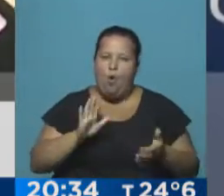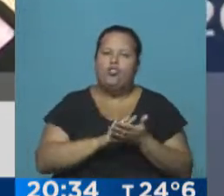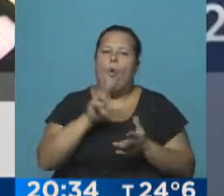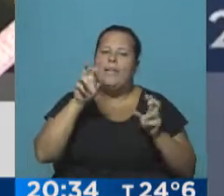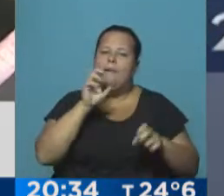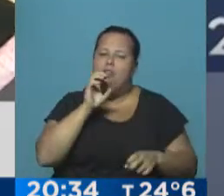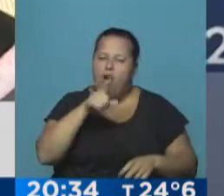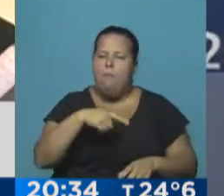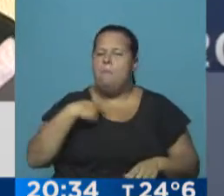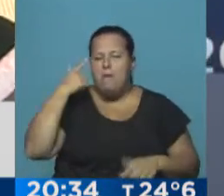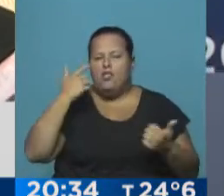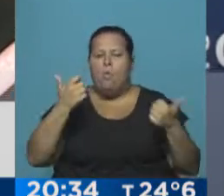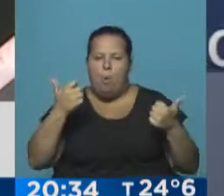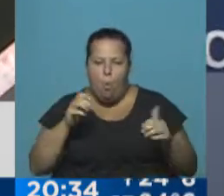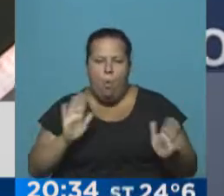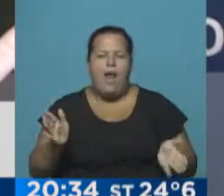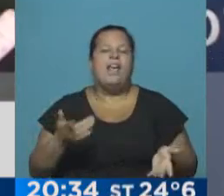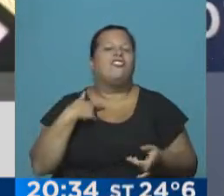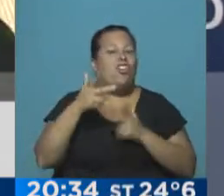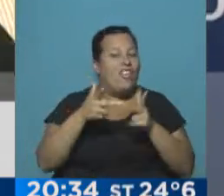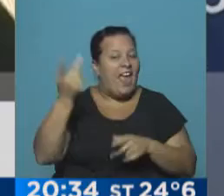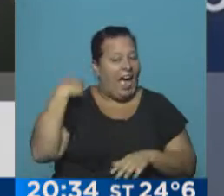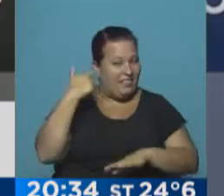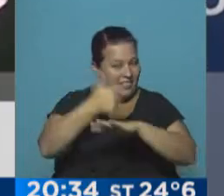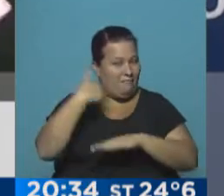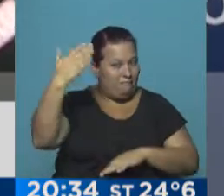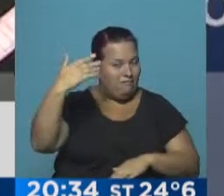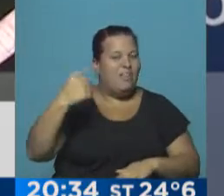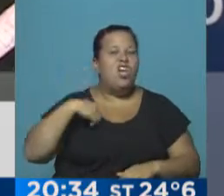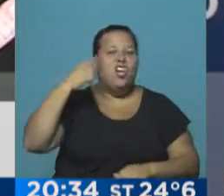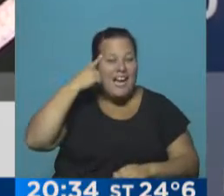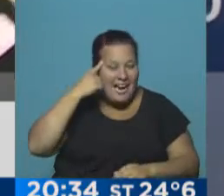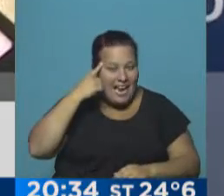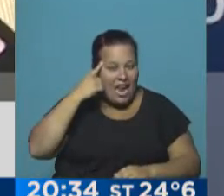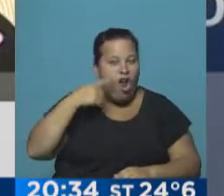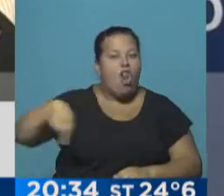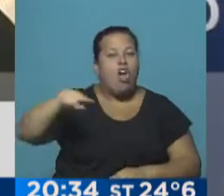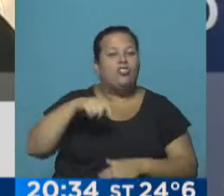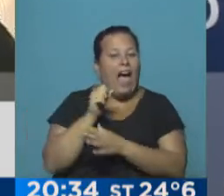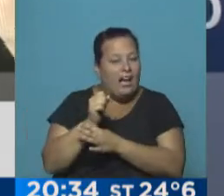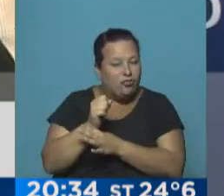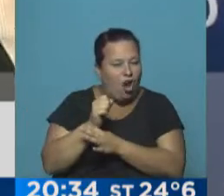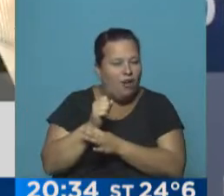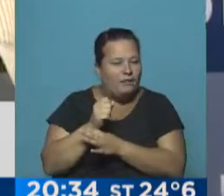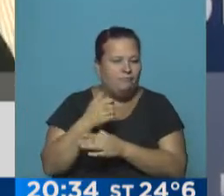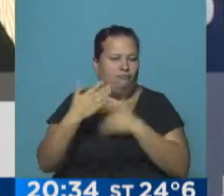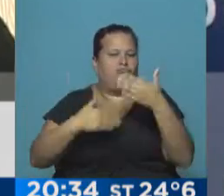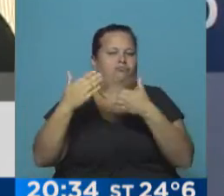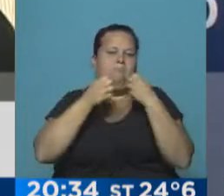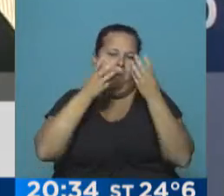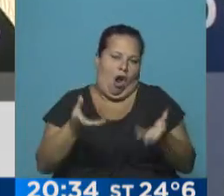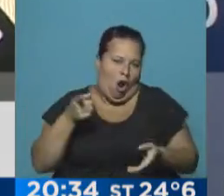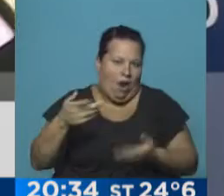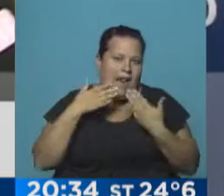comedia, creo que es excelente y, como dije en el escenario, creo que los actores la han elevado en su